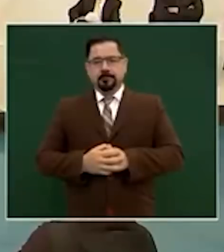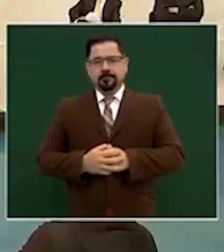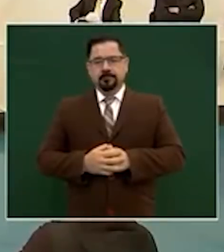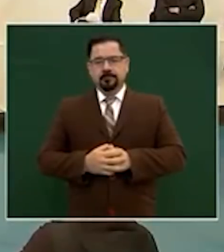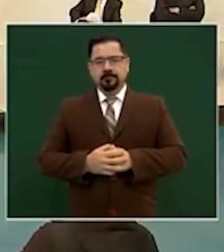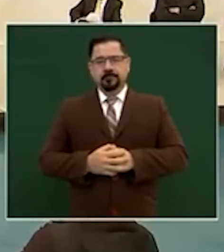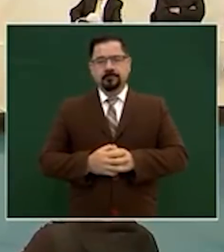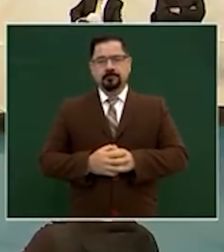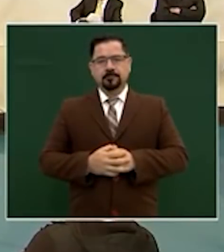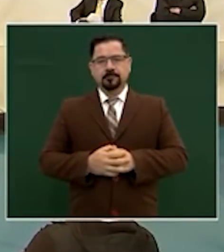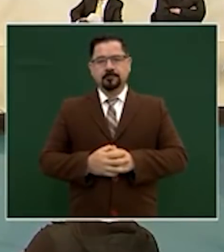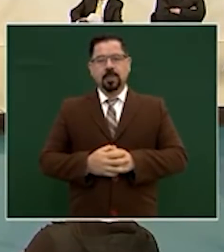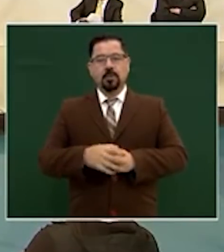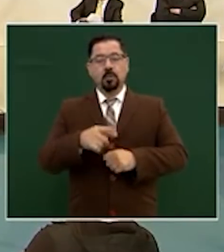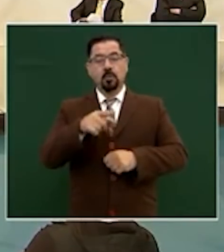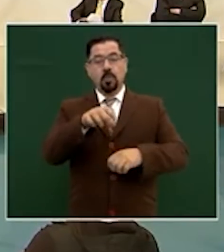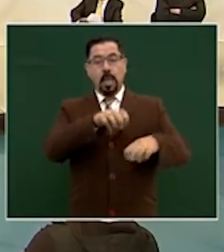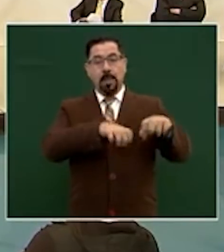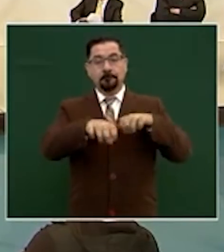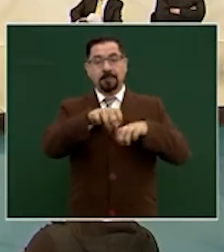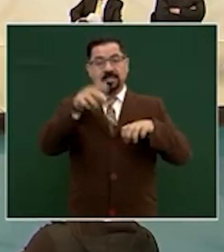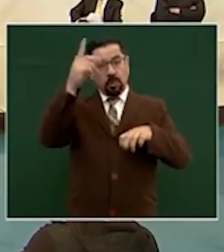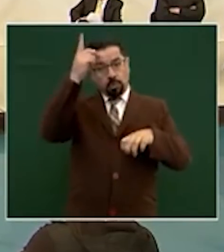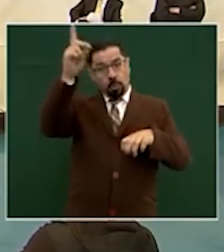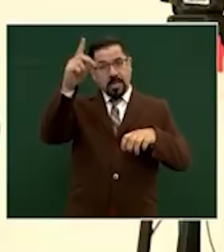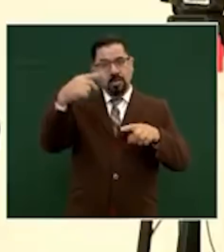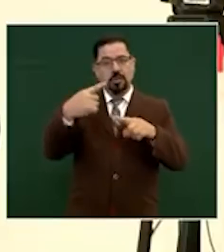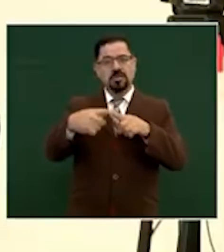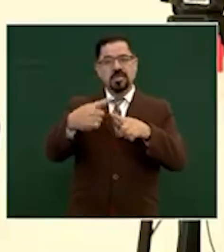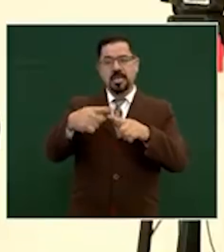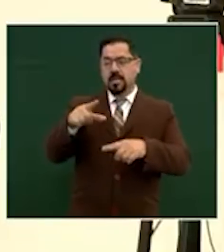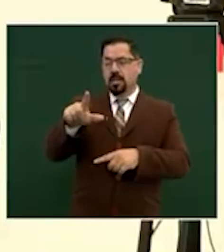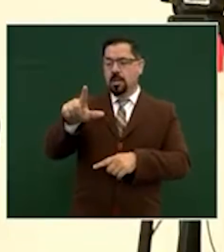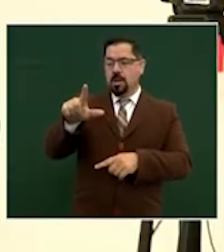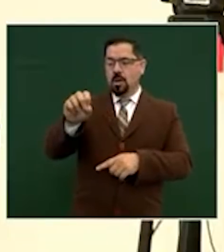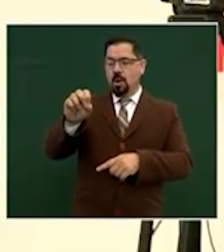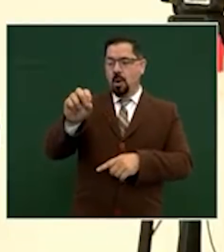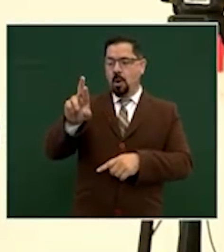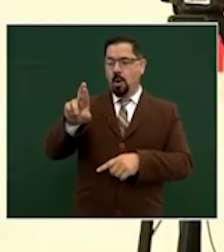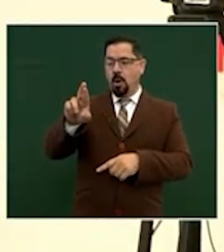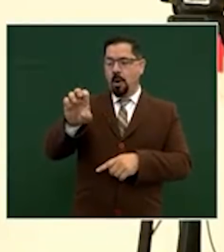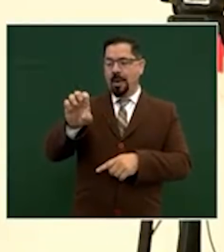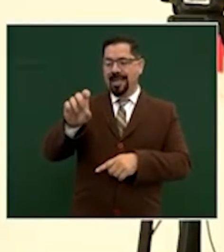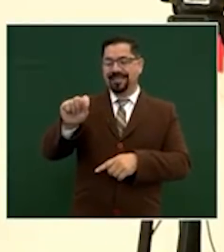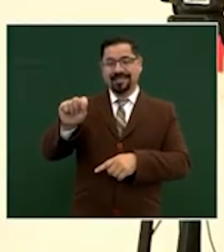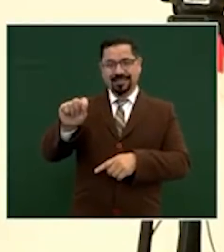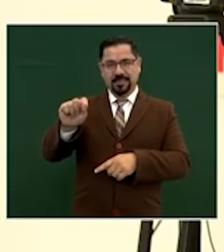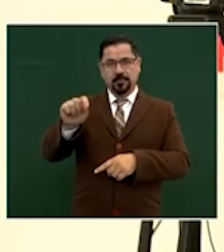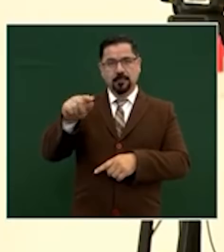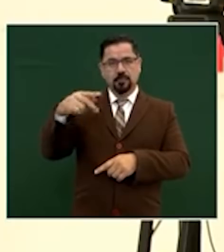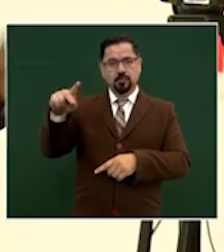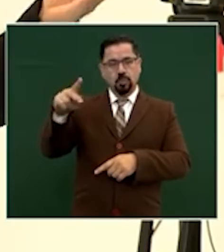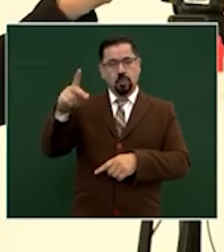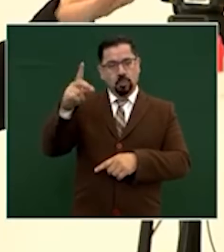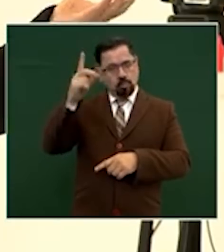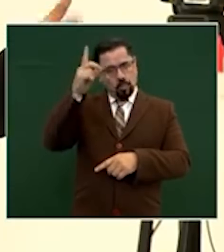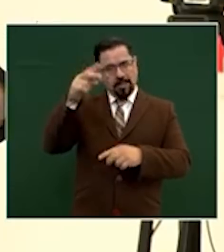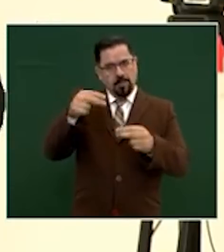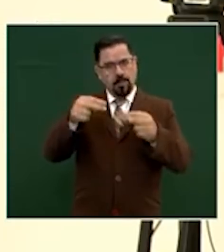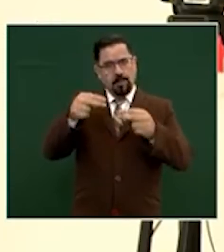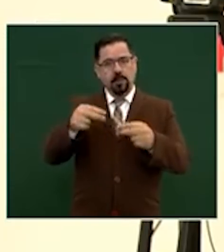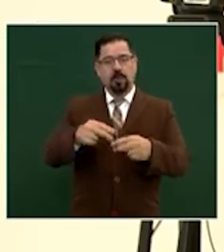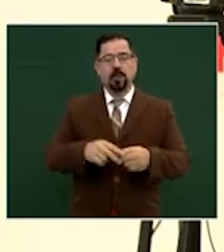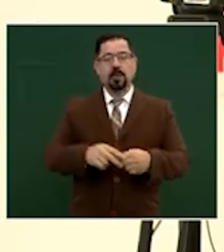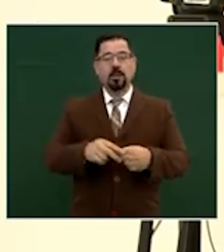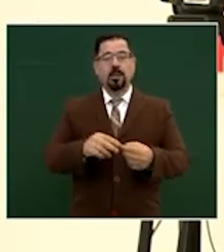divulgarlos. La semana pasada, durante su conferencia matutina, el presidente López Obrador difundió los supuestos ingresos de